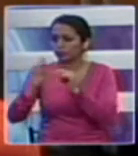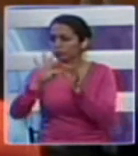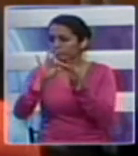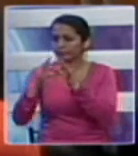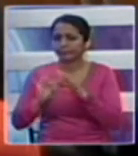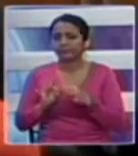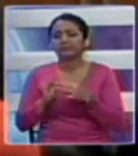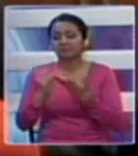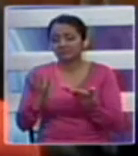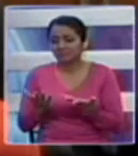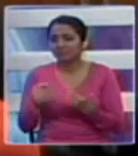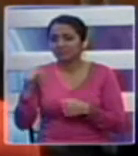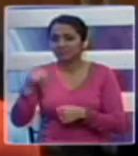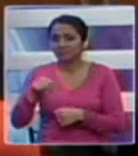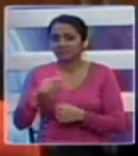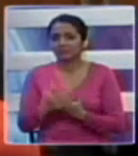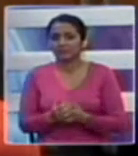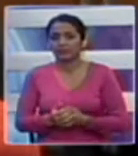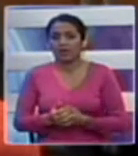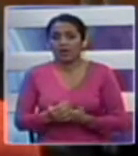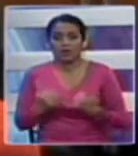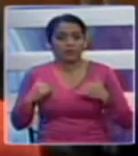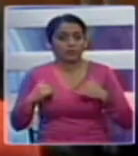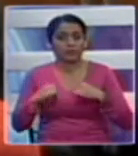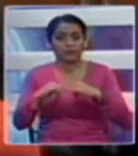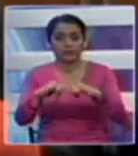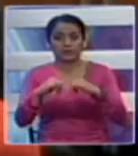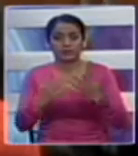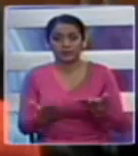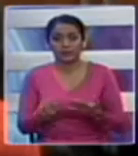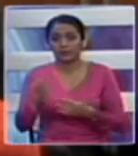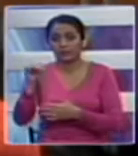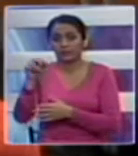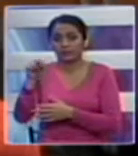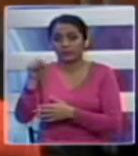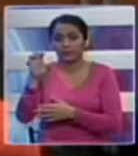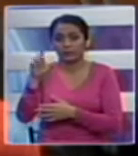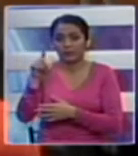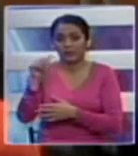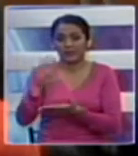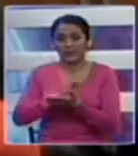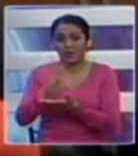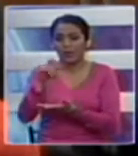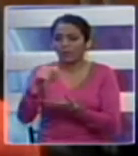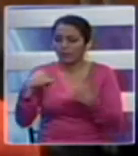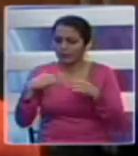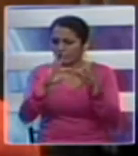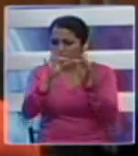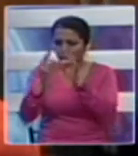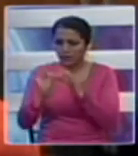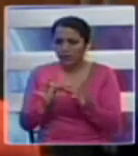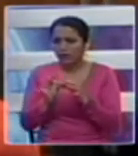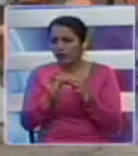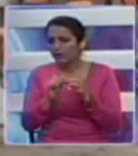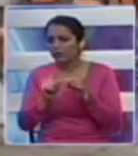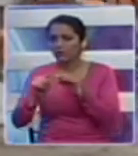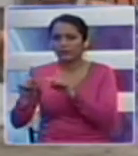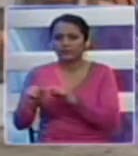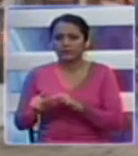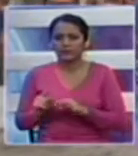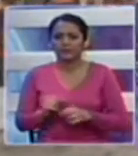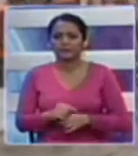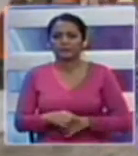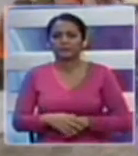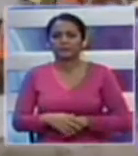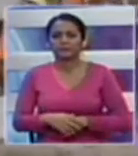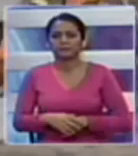Tenemos también las obras como el Manuel Agaraicoa, que se está haciendo la parte nueva, y también tenemos la repotenciación de la parte antigua. Estas obras